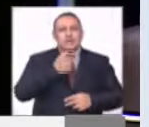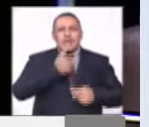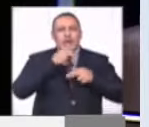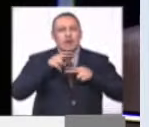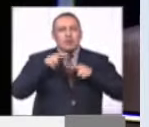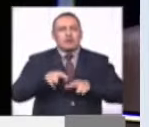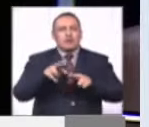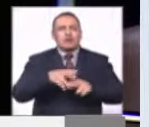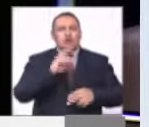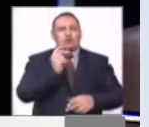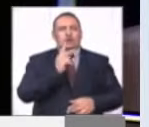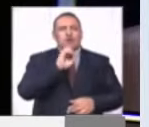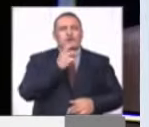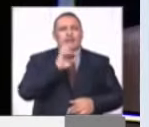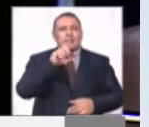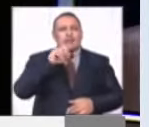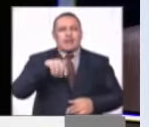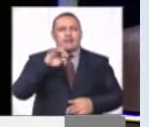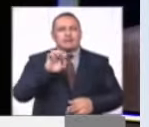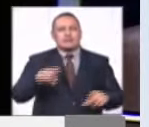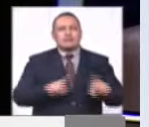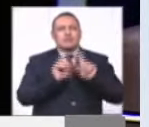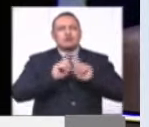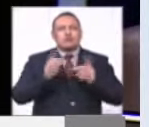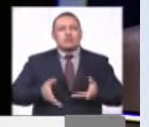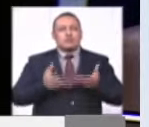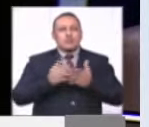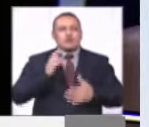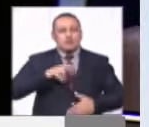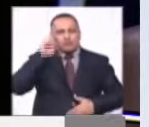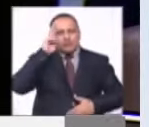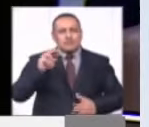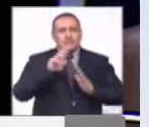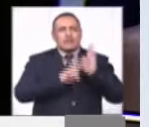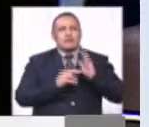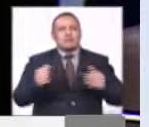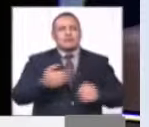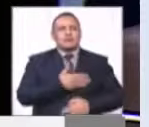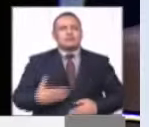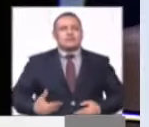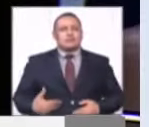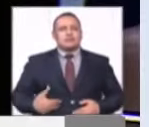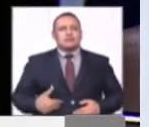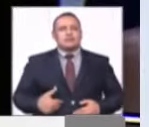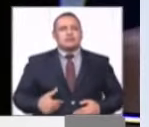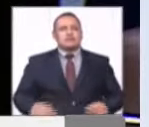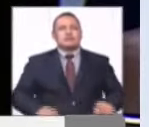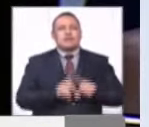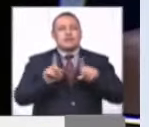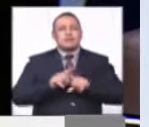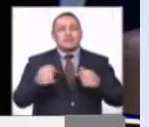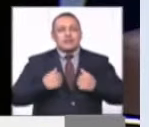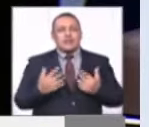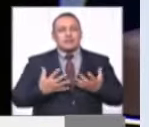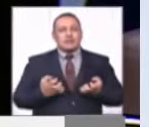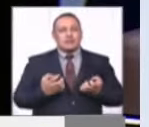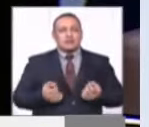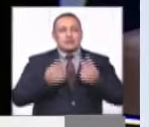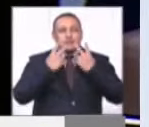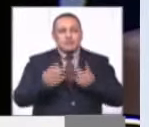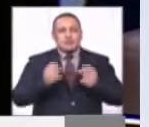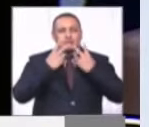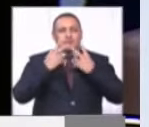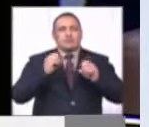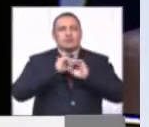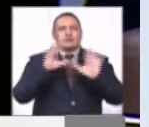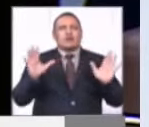del río Coralaque en Moquegua. No le podemos dar confianza a este régimen, presidente, que pretende brillar